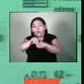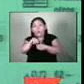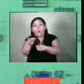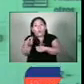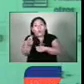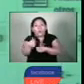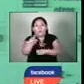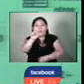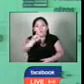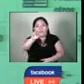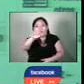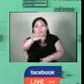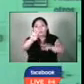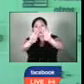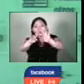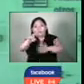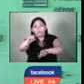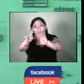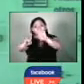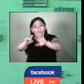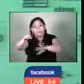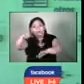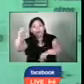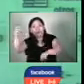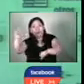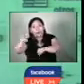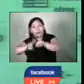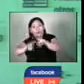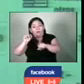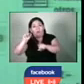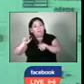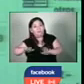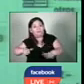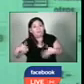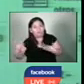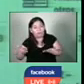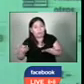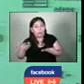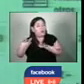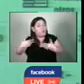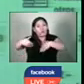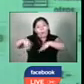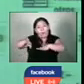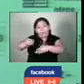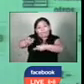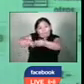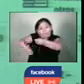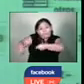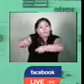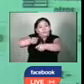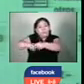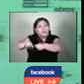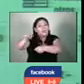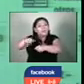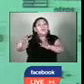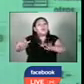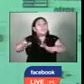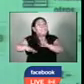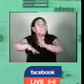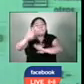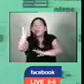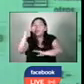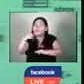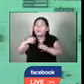corriente de 139.6 millones, de los cuales en transferencias corrientes se encuentra la parte más